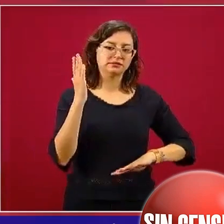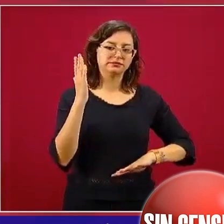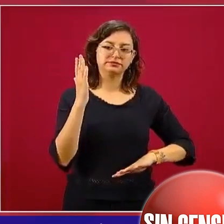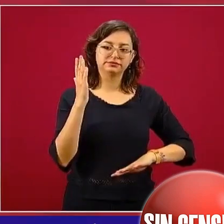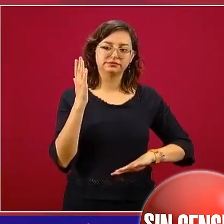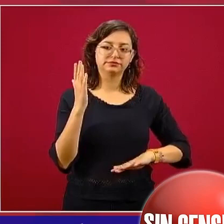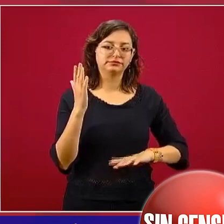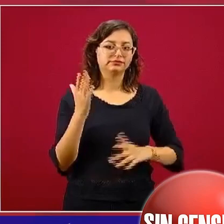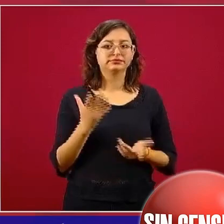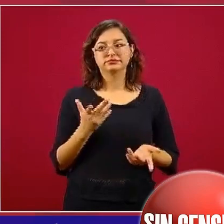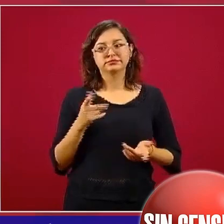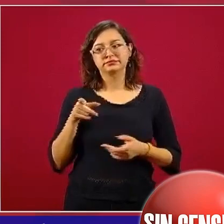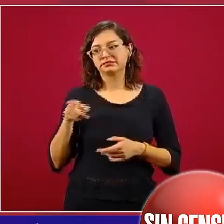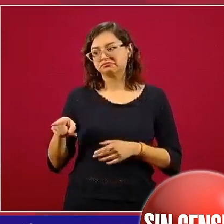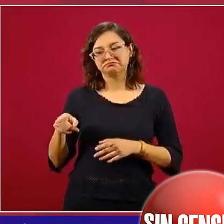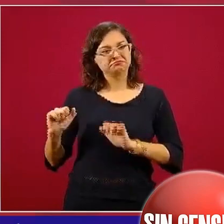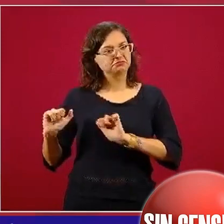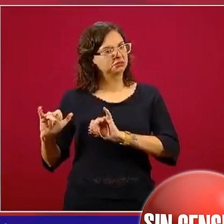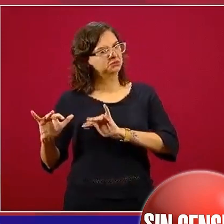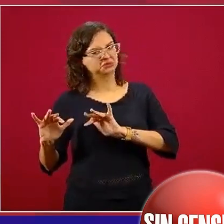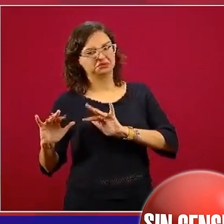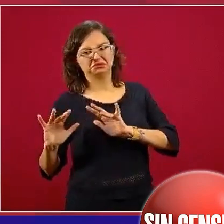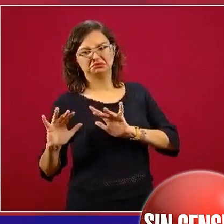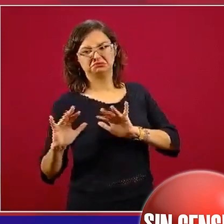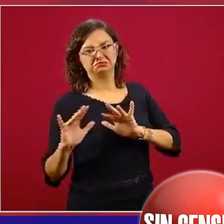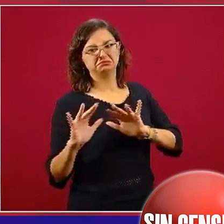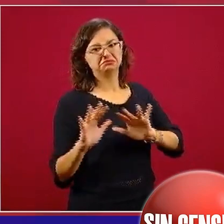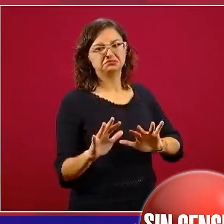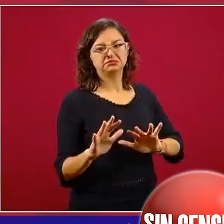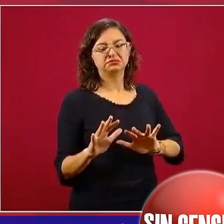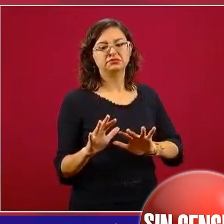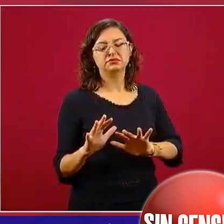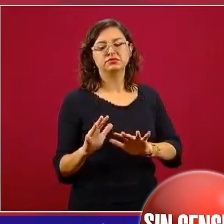y lo van siguiendo,